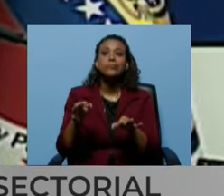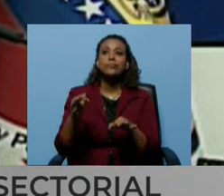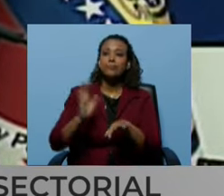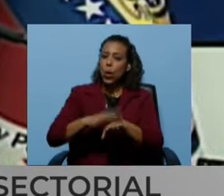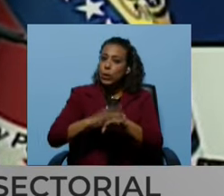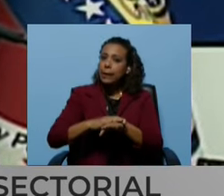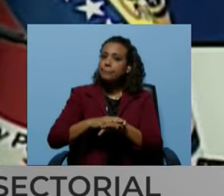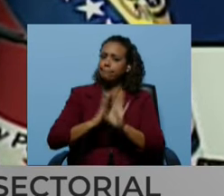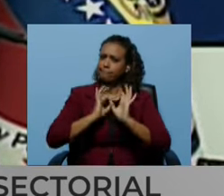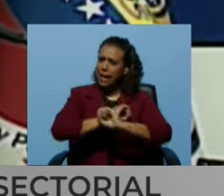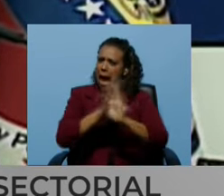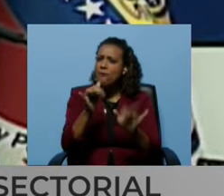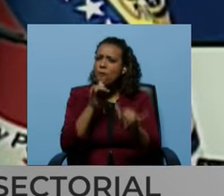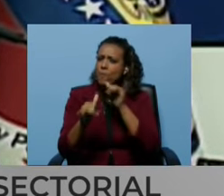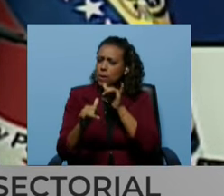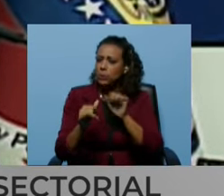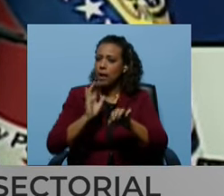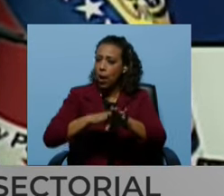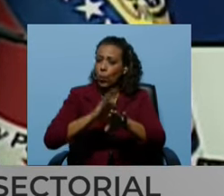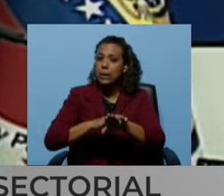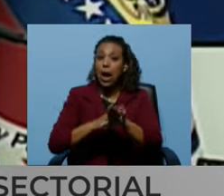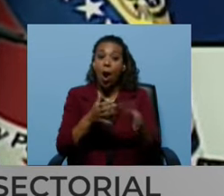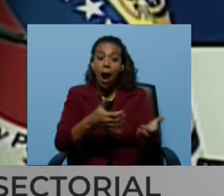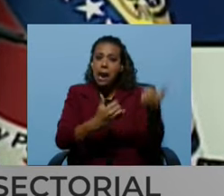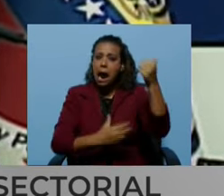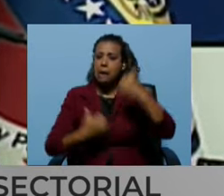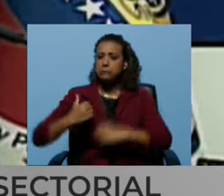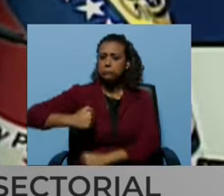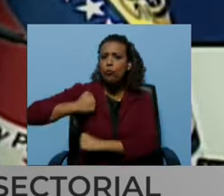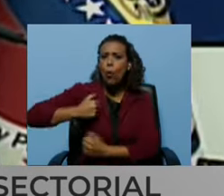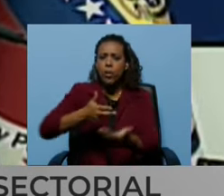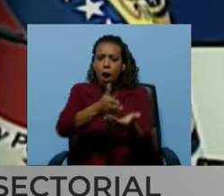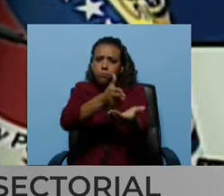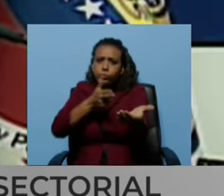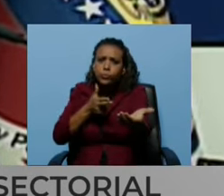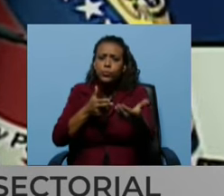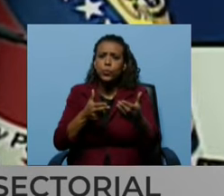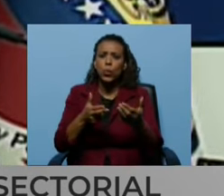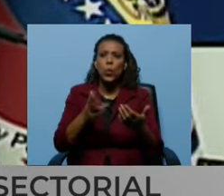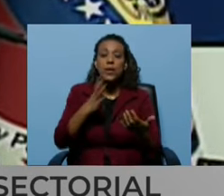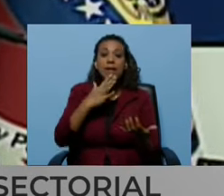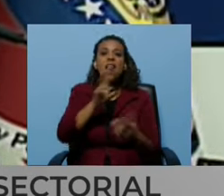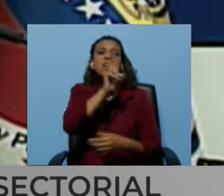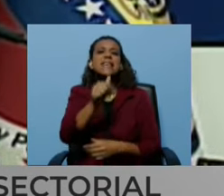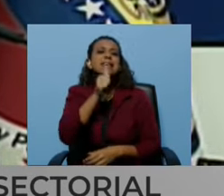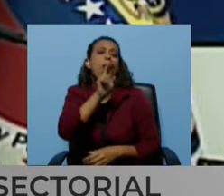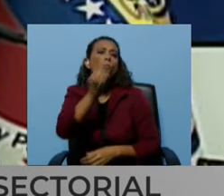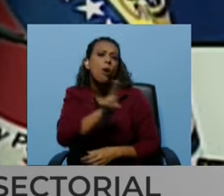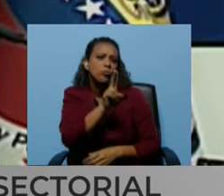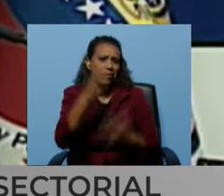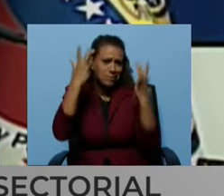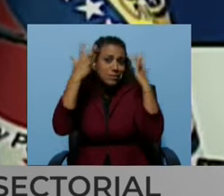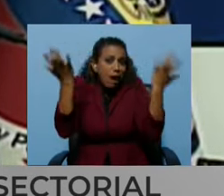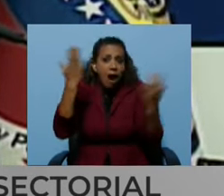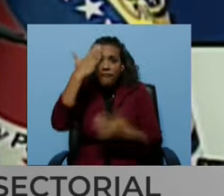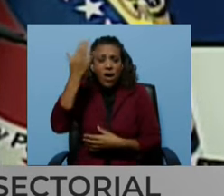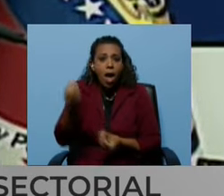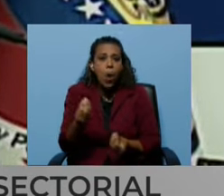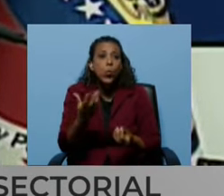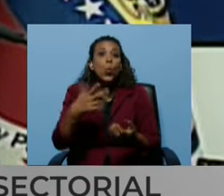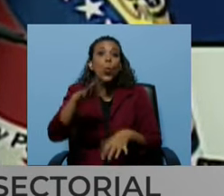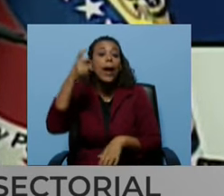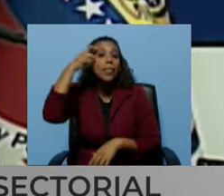Recuerden lo siguiente, ¿no? Armamento, fusiles. ¿Quién los va a usar? ¿Cómo los van a usar? ¿Cuándo